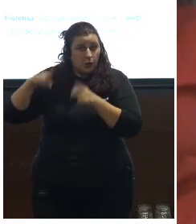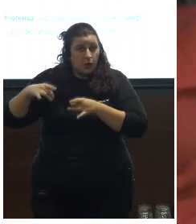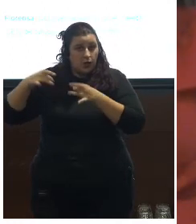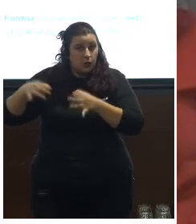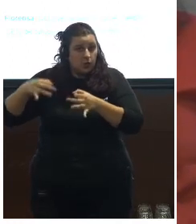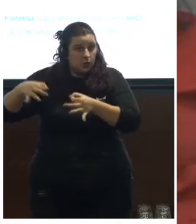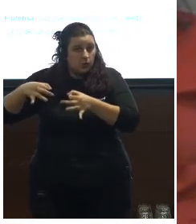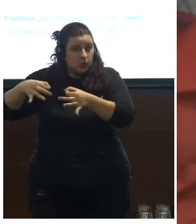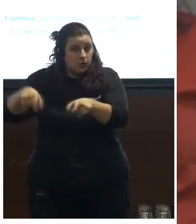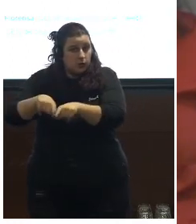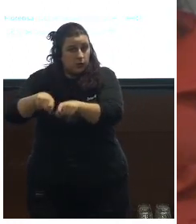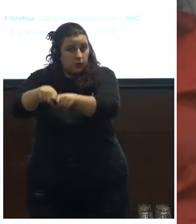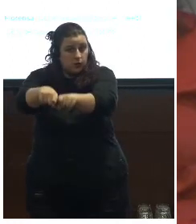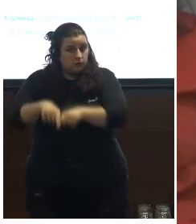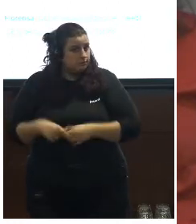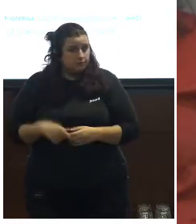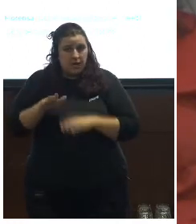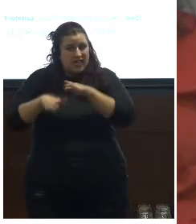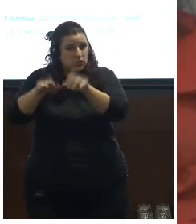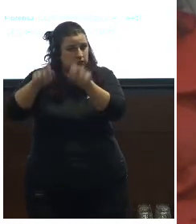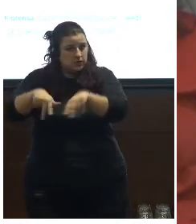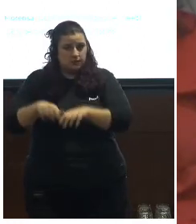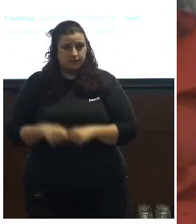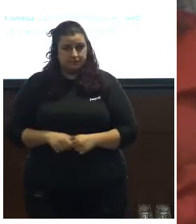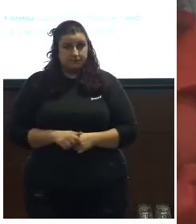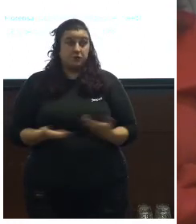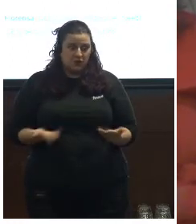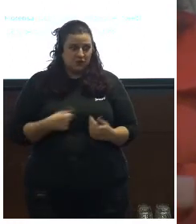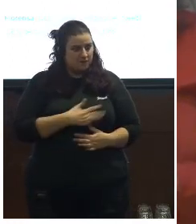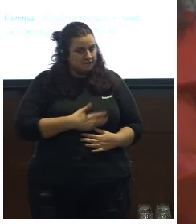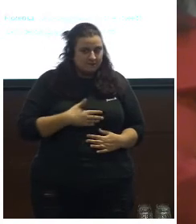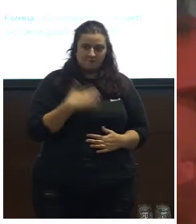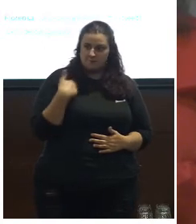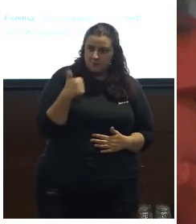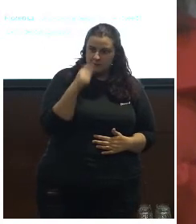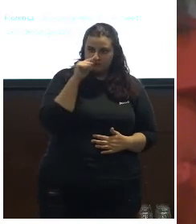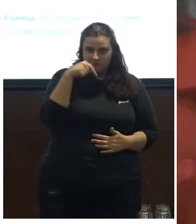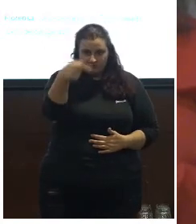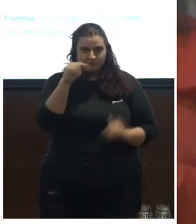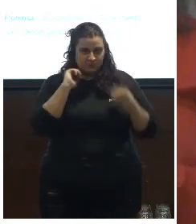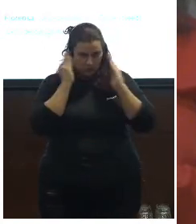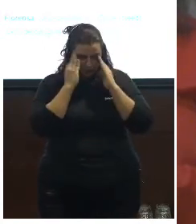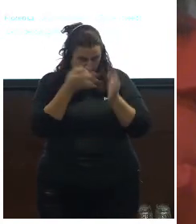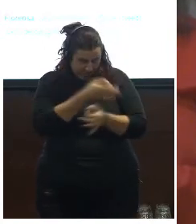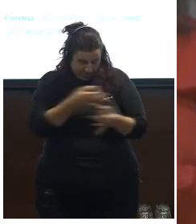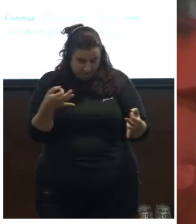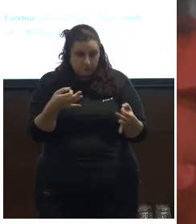Se repiten los problemas, no se dan pasos. Entonces, encantado en que ya nos convoques para el próximo congreso,